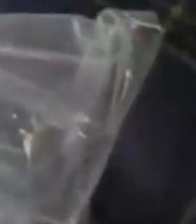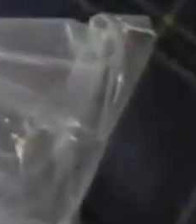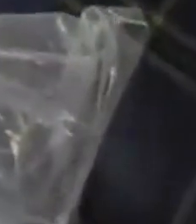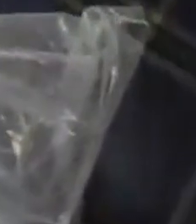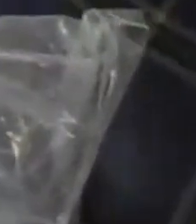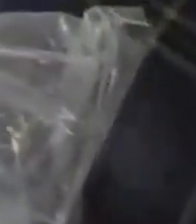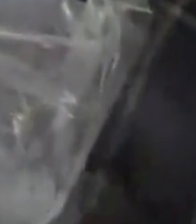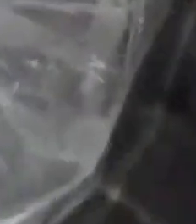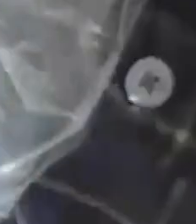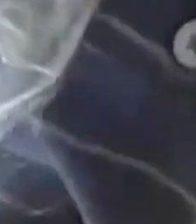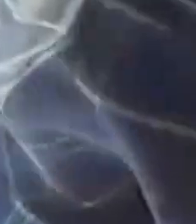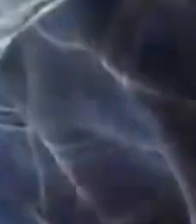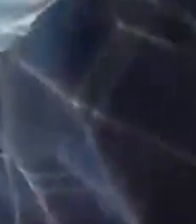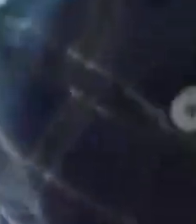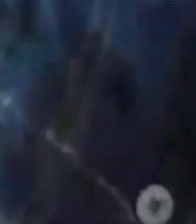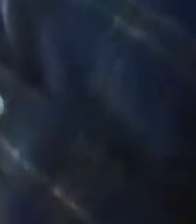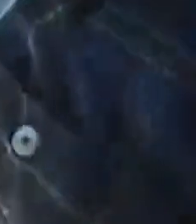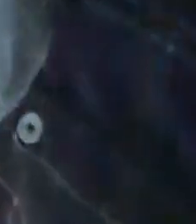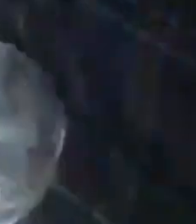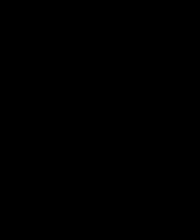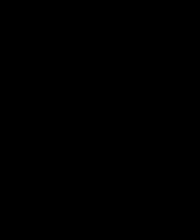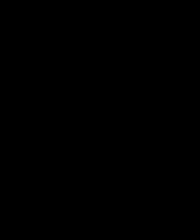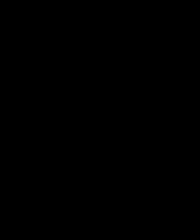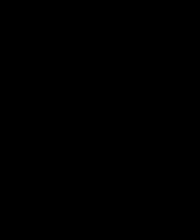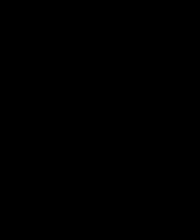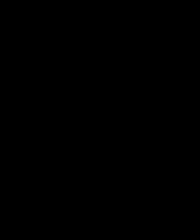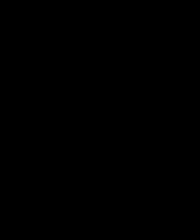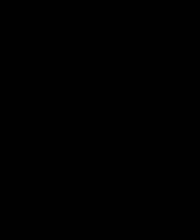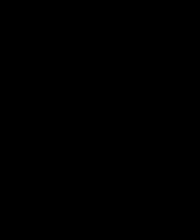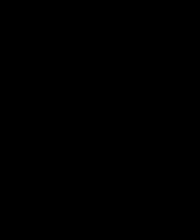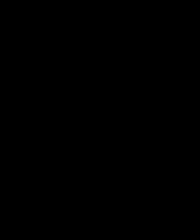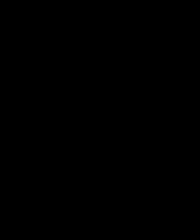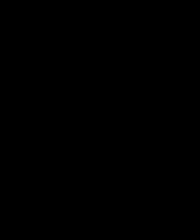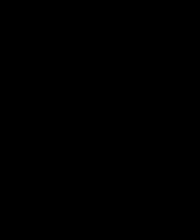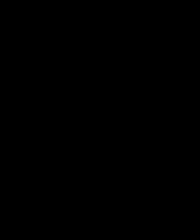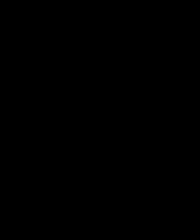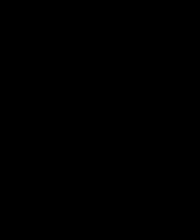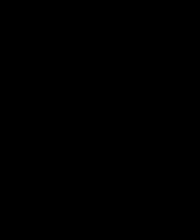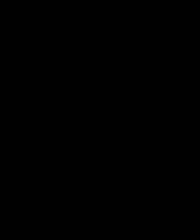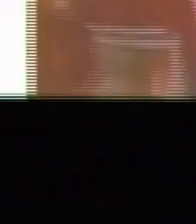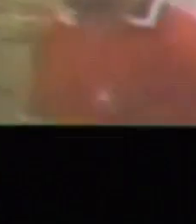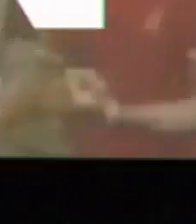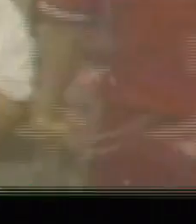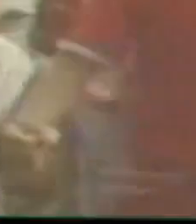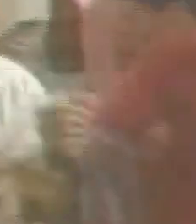noche. En 13, Costa Rica Televisión.